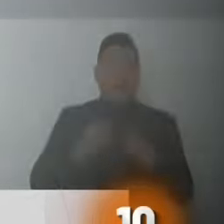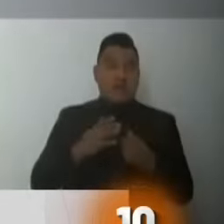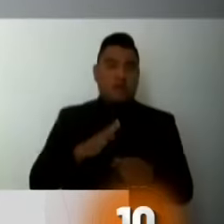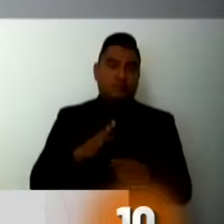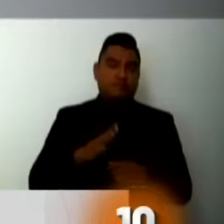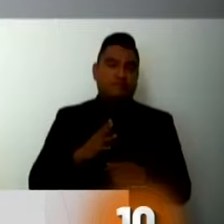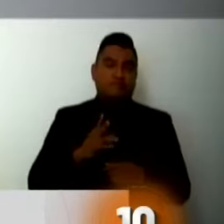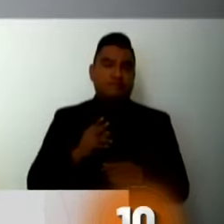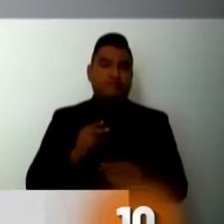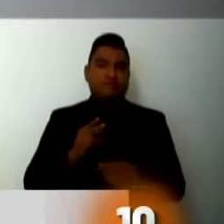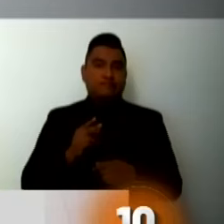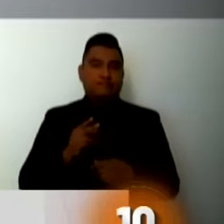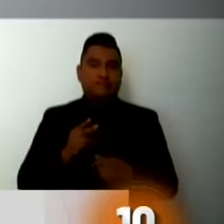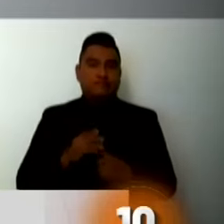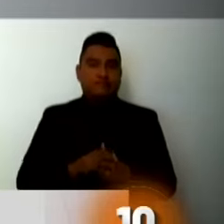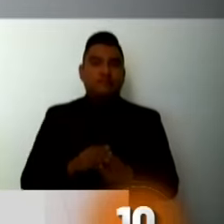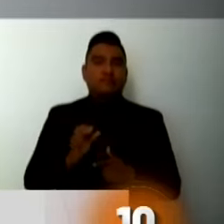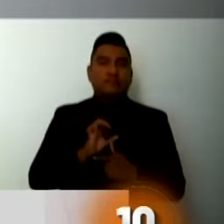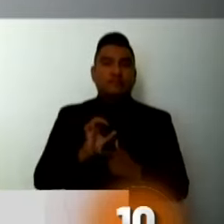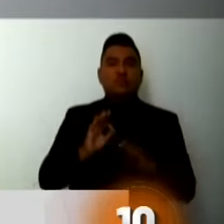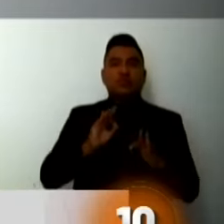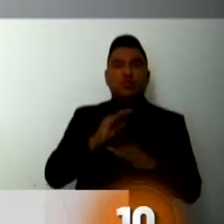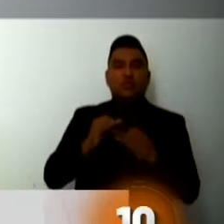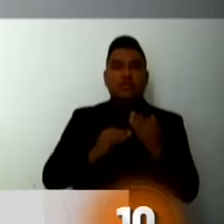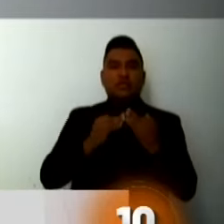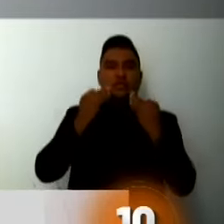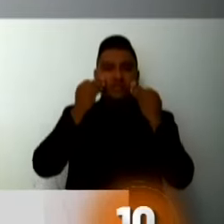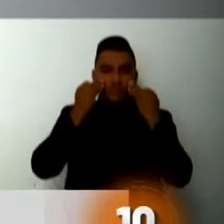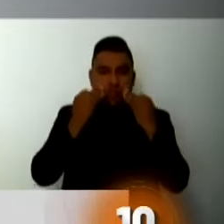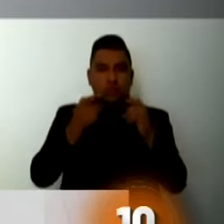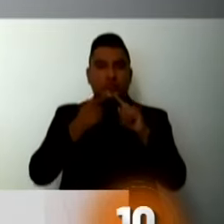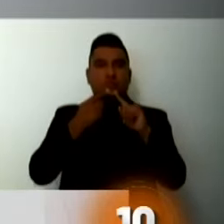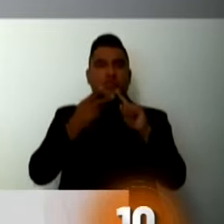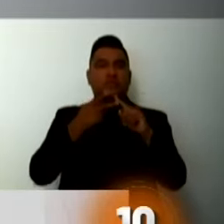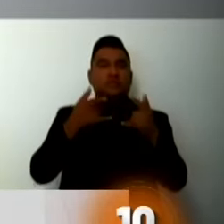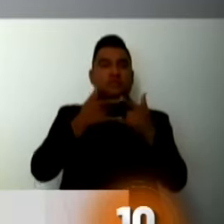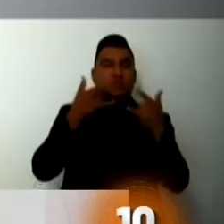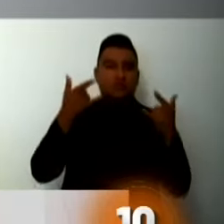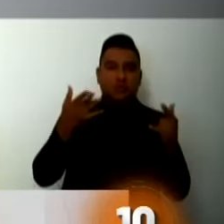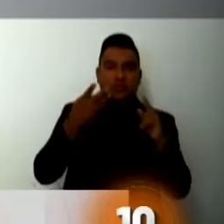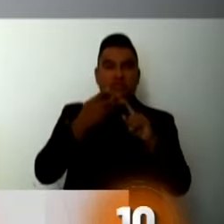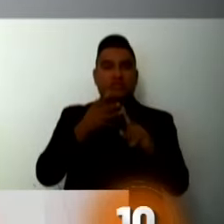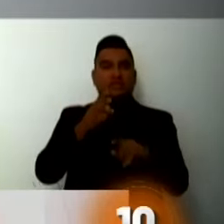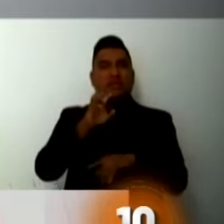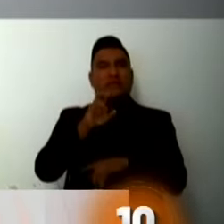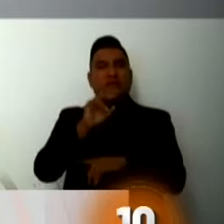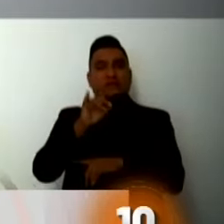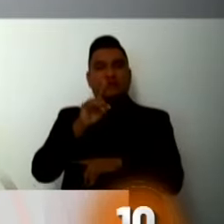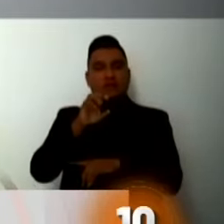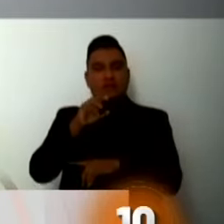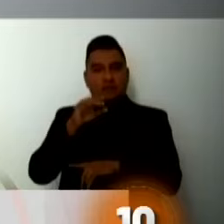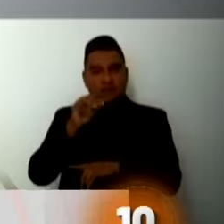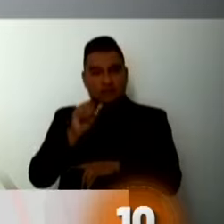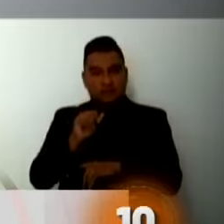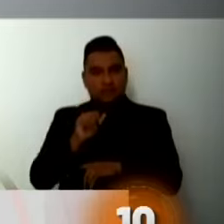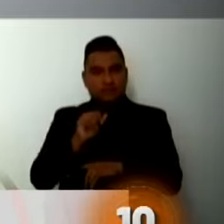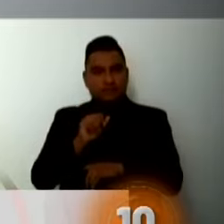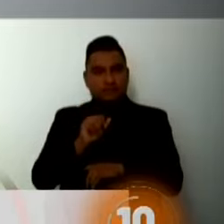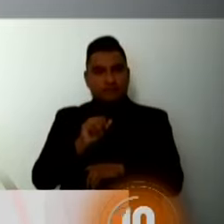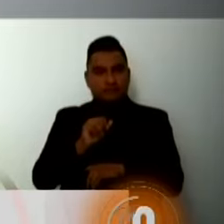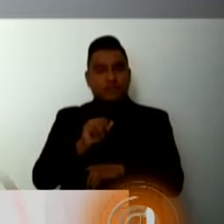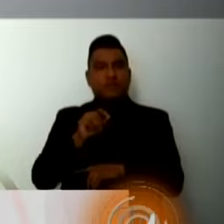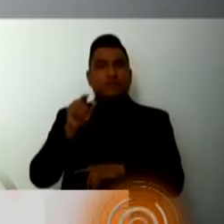las declaraciones, testimonios y evidencias indican que fueron arteramente